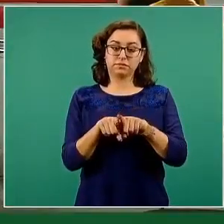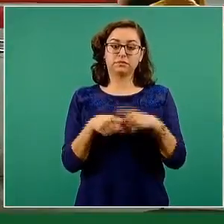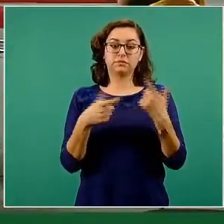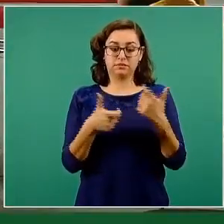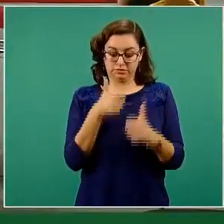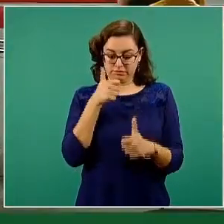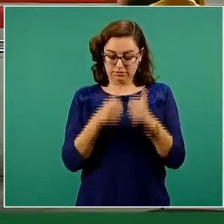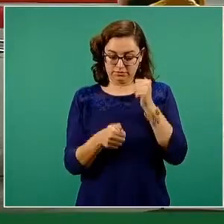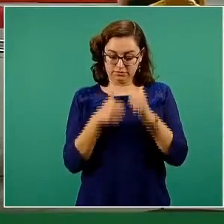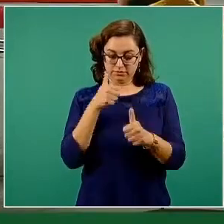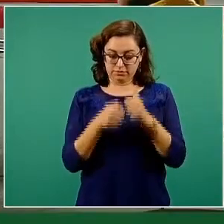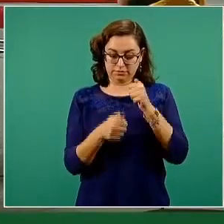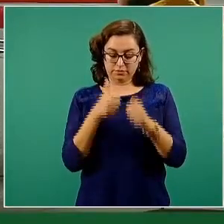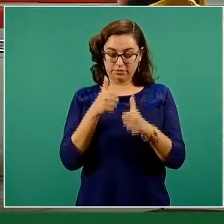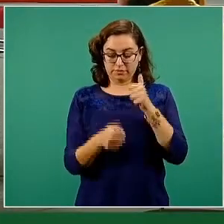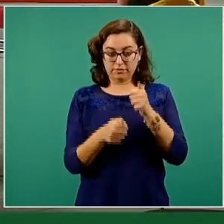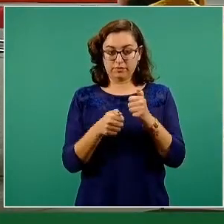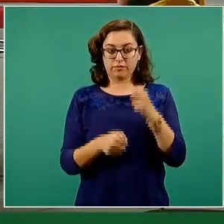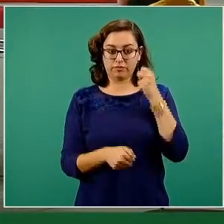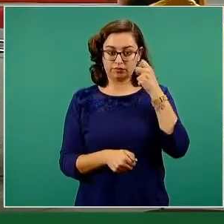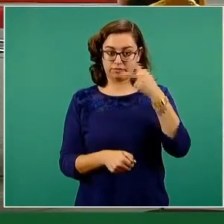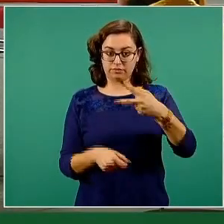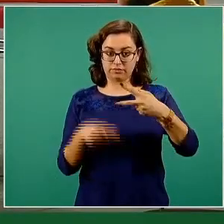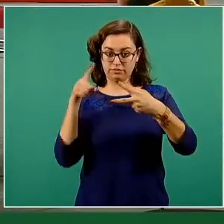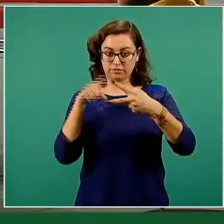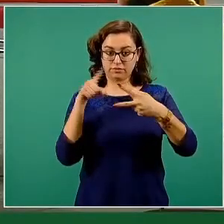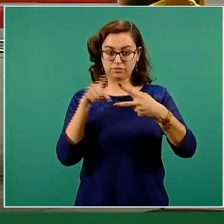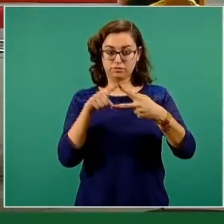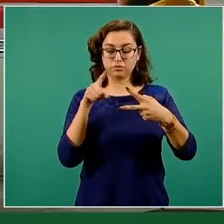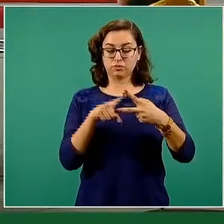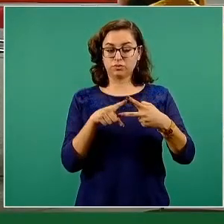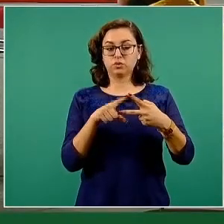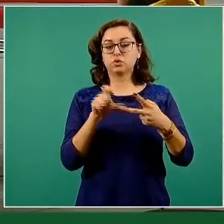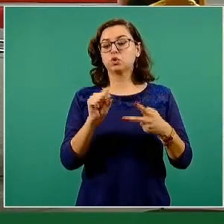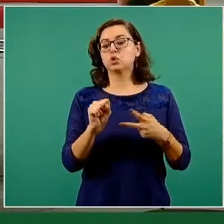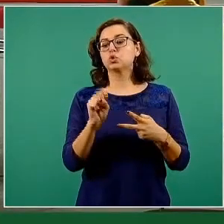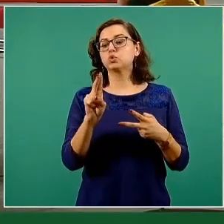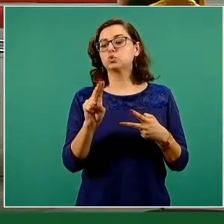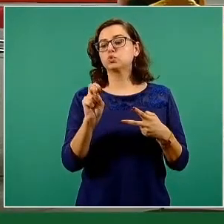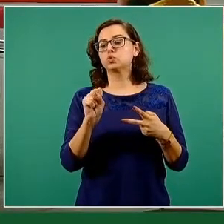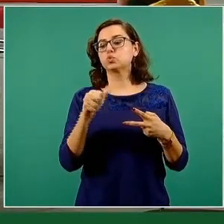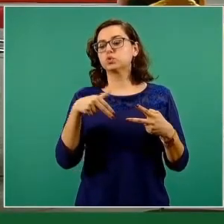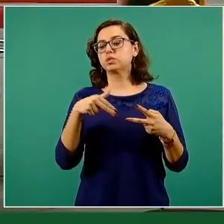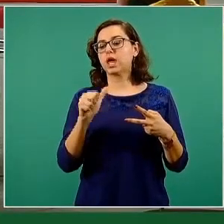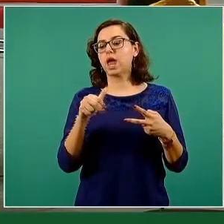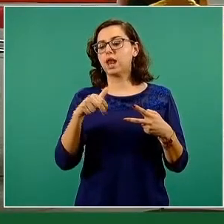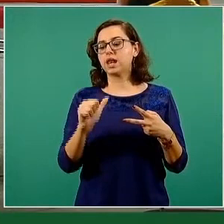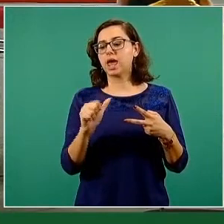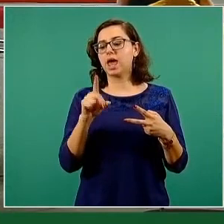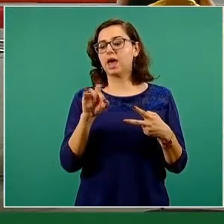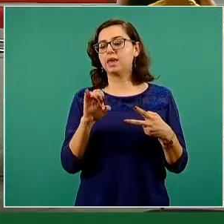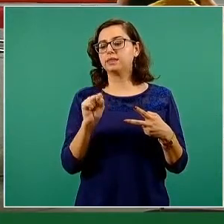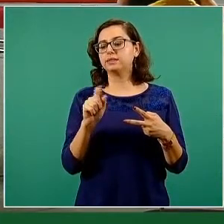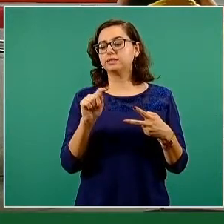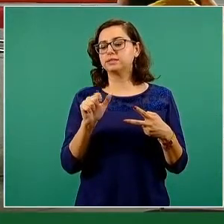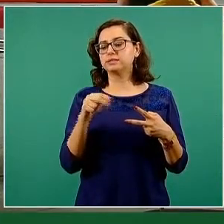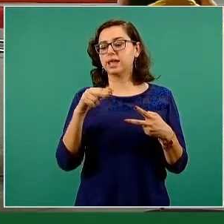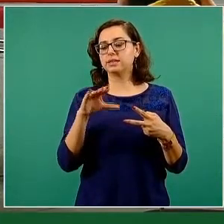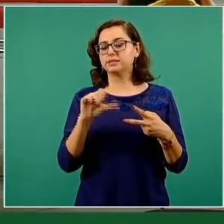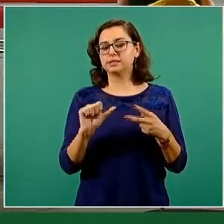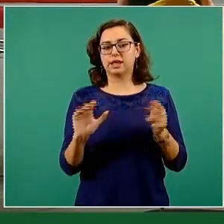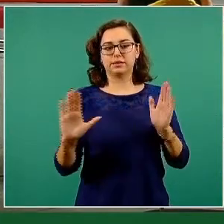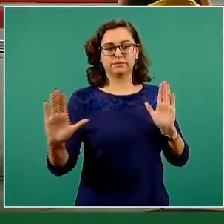asistentes virtuales. En primera instancia, Susana a distancia con su asistente virtual